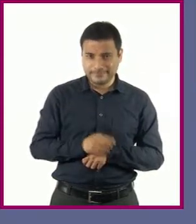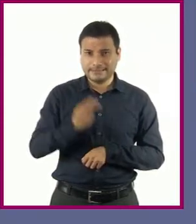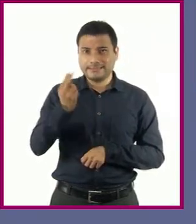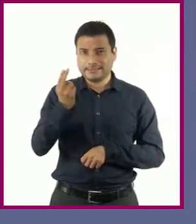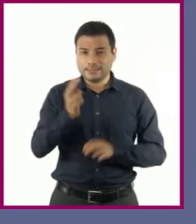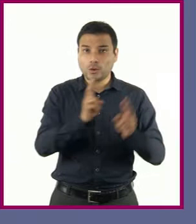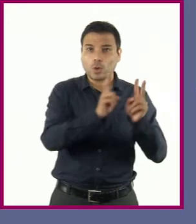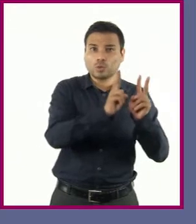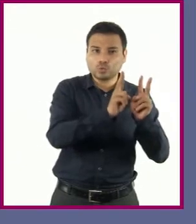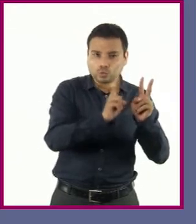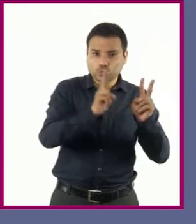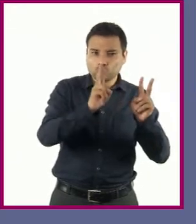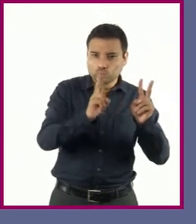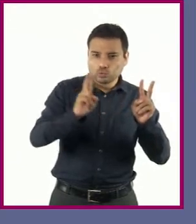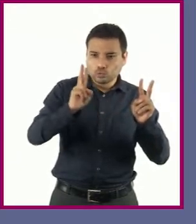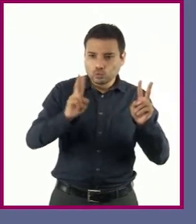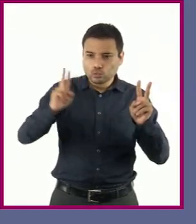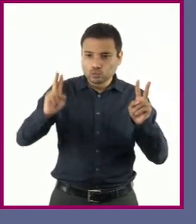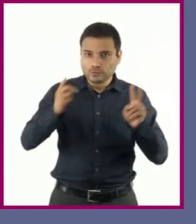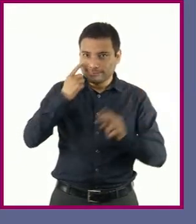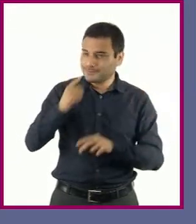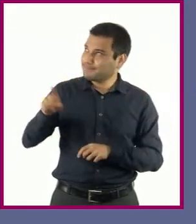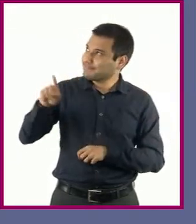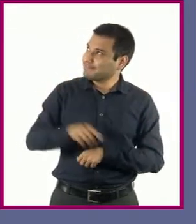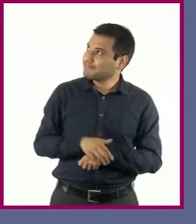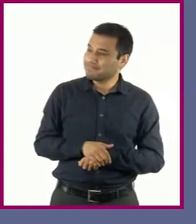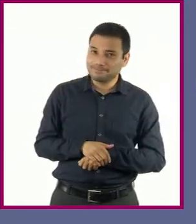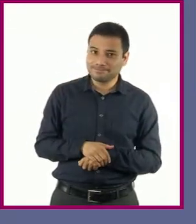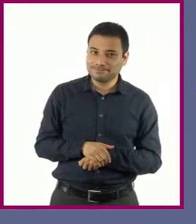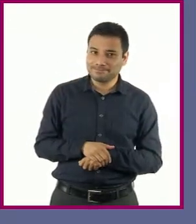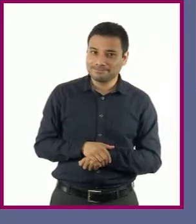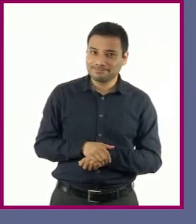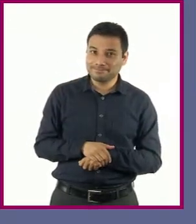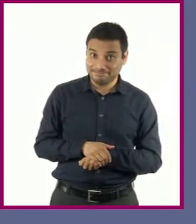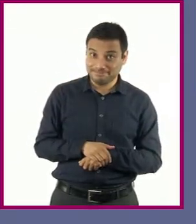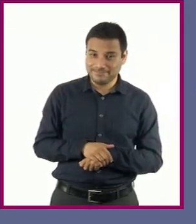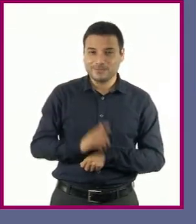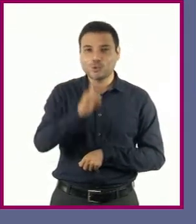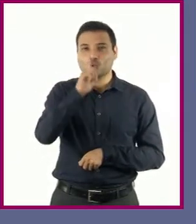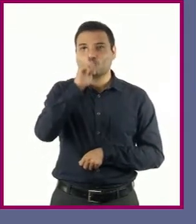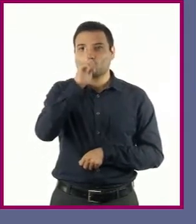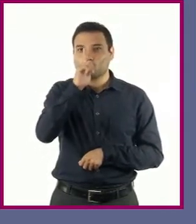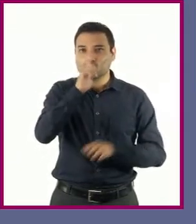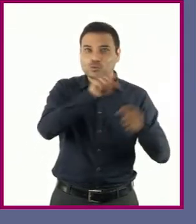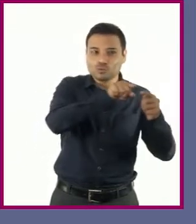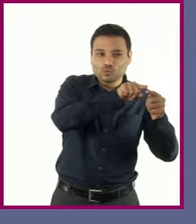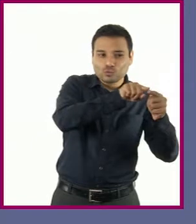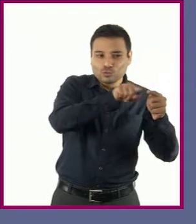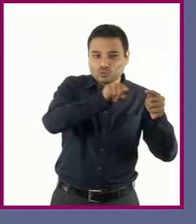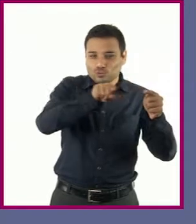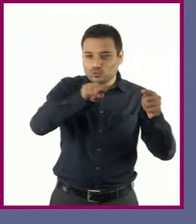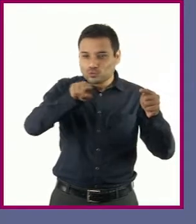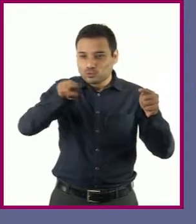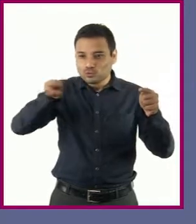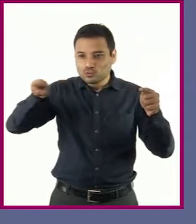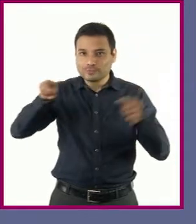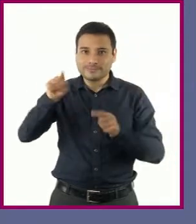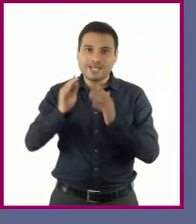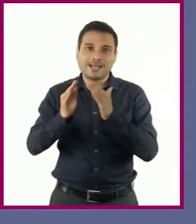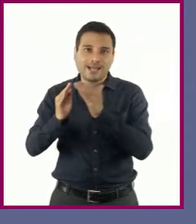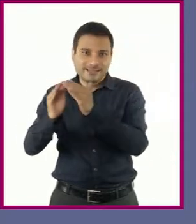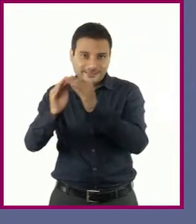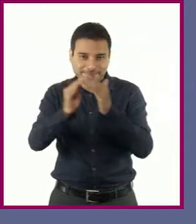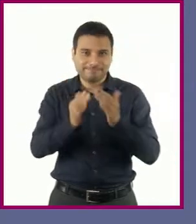confiables para su transporte, como la Red Nacional de Transmisión, utilizada para largas distancias, y las redes generales de distribución para